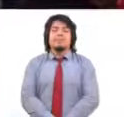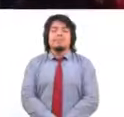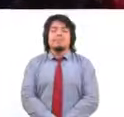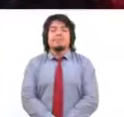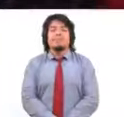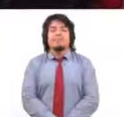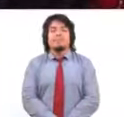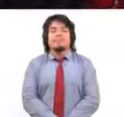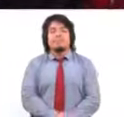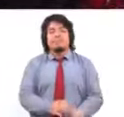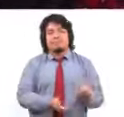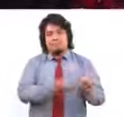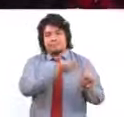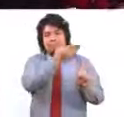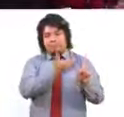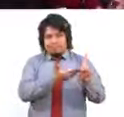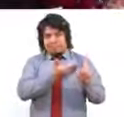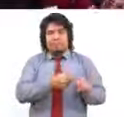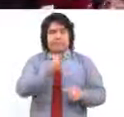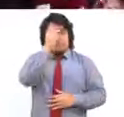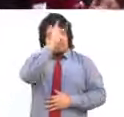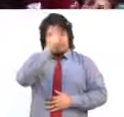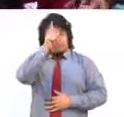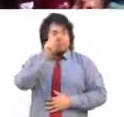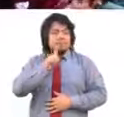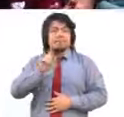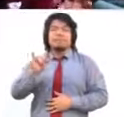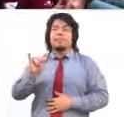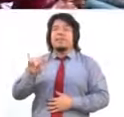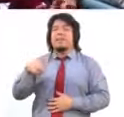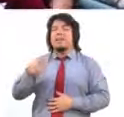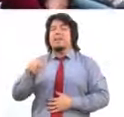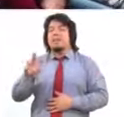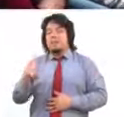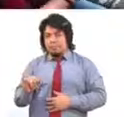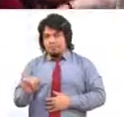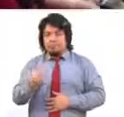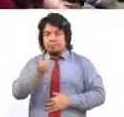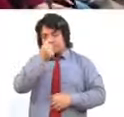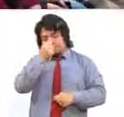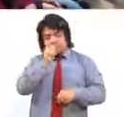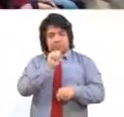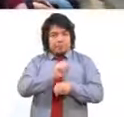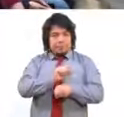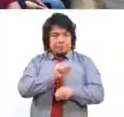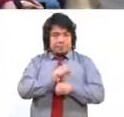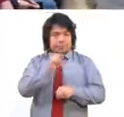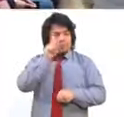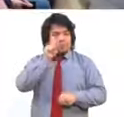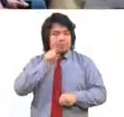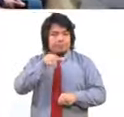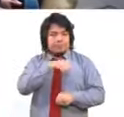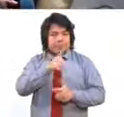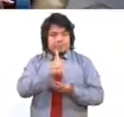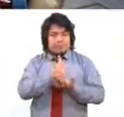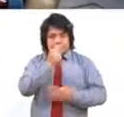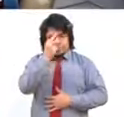Estimamos el informe del cual nos ha dado cuenta la psicóloga Ingrid Gómez Arasíbar, secretaria de las Mujeres de la Ciudad de México.